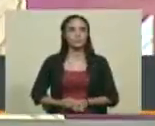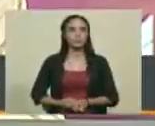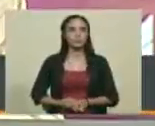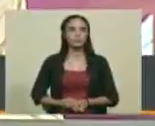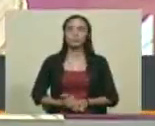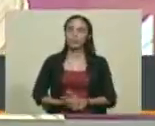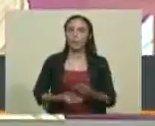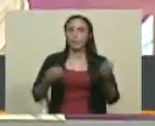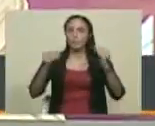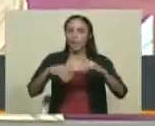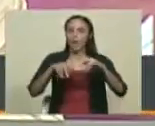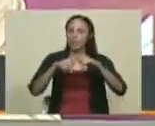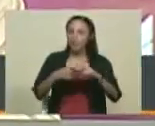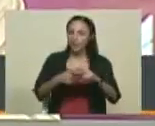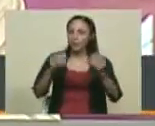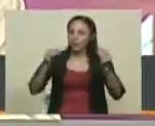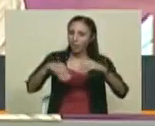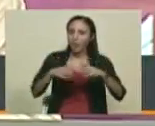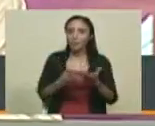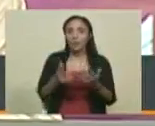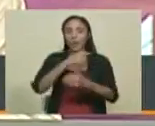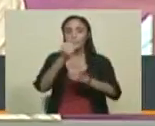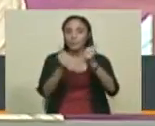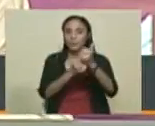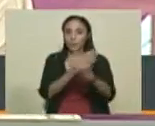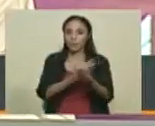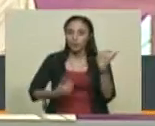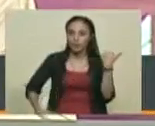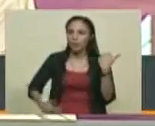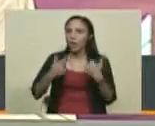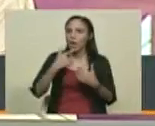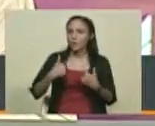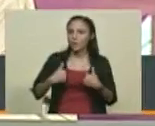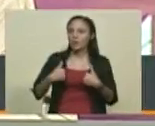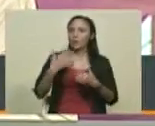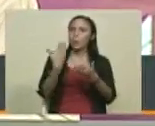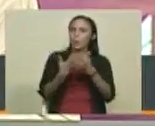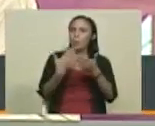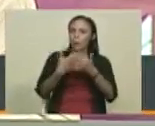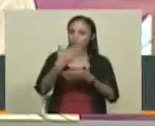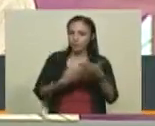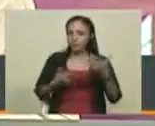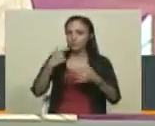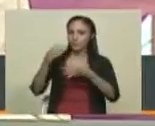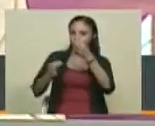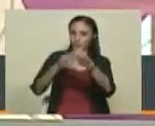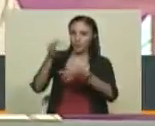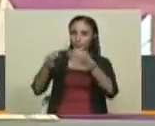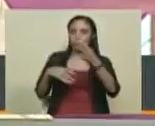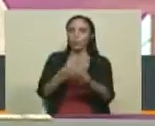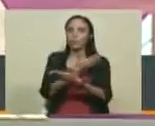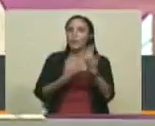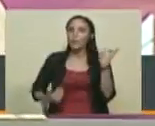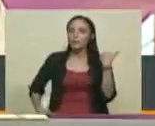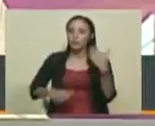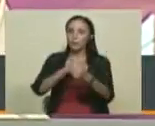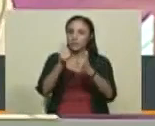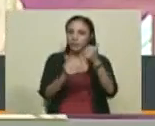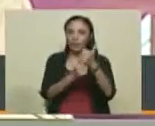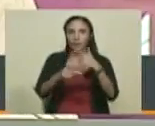taller. Vicepresidente me dice que hay unas propuestas que van a hacer. Le doy la palabra al vicepresidente ejecutivo